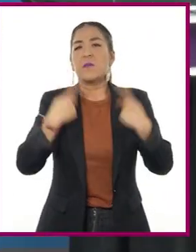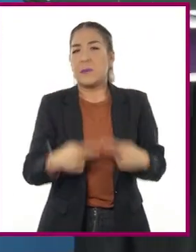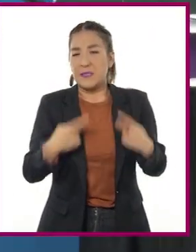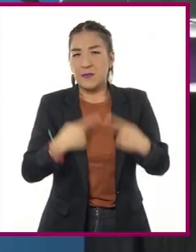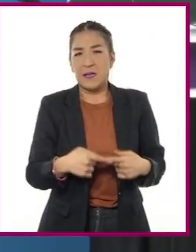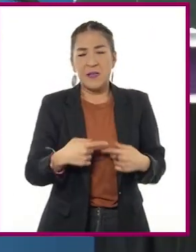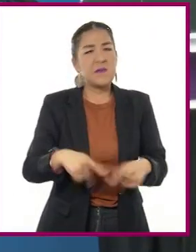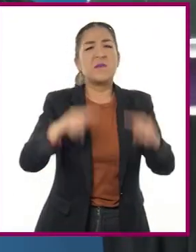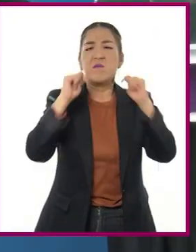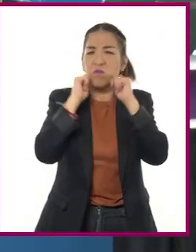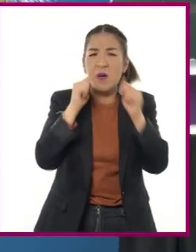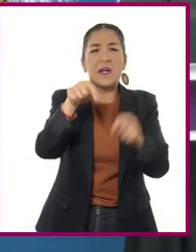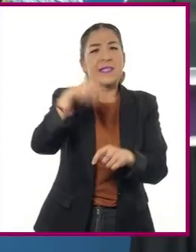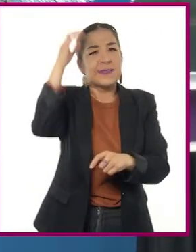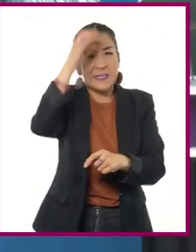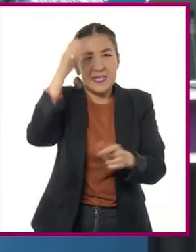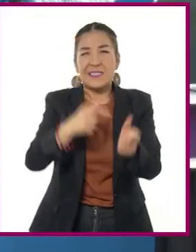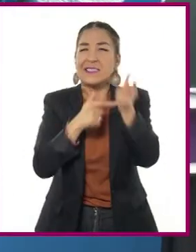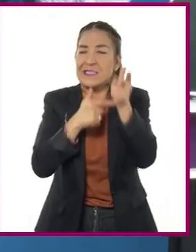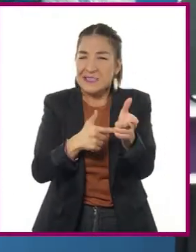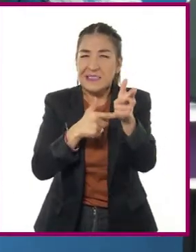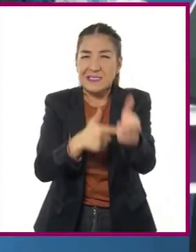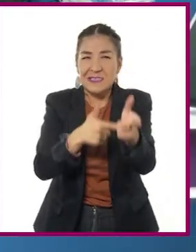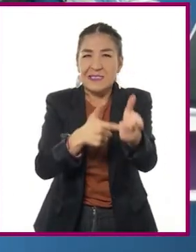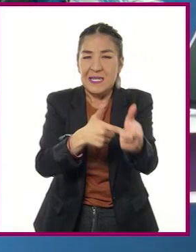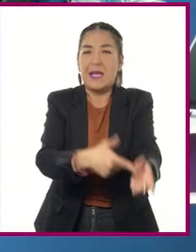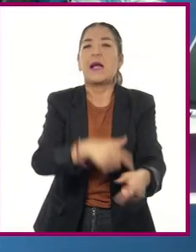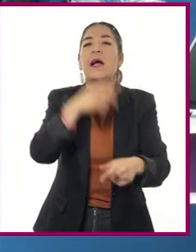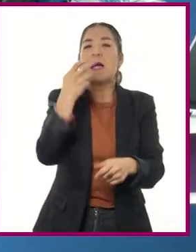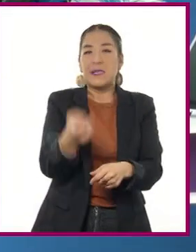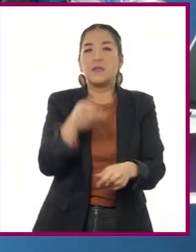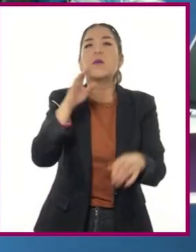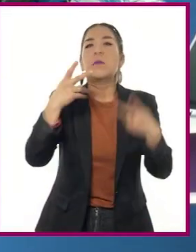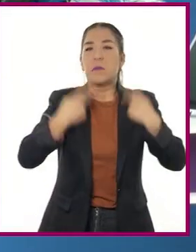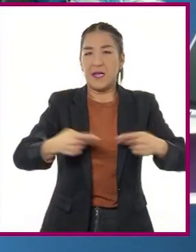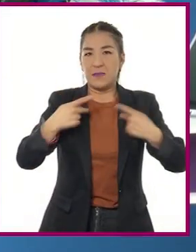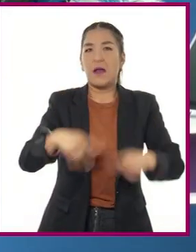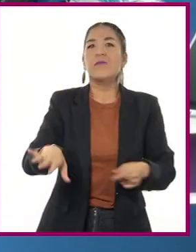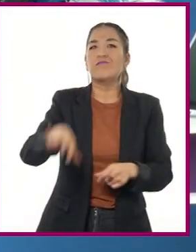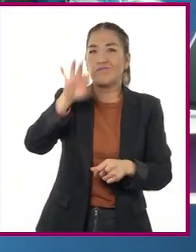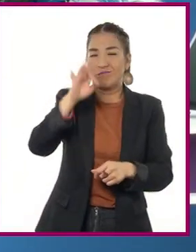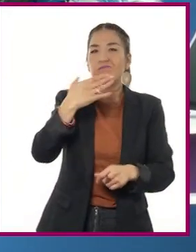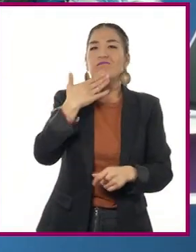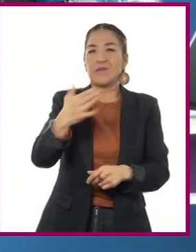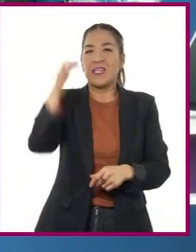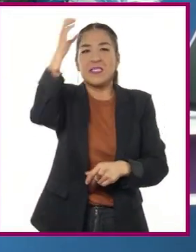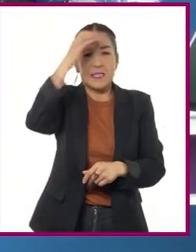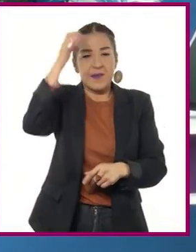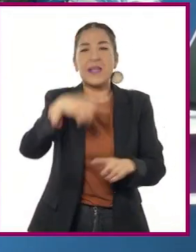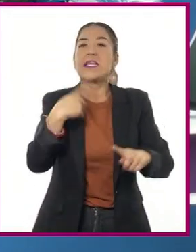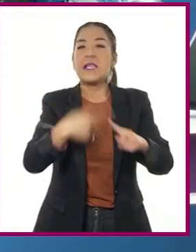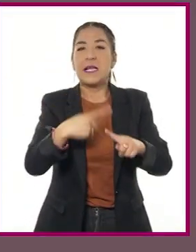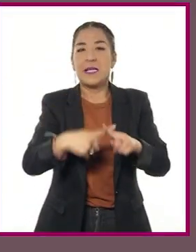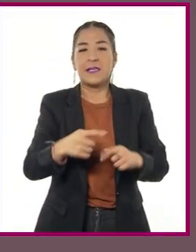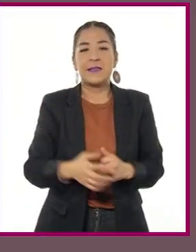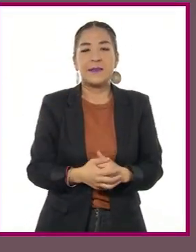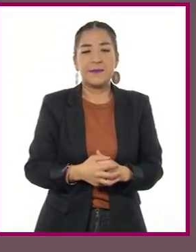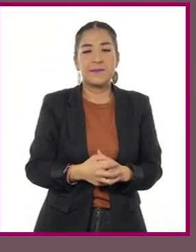ciencia continuó y podemos identificar a grandes científicos de la época, entre ellos